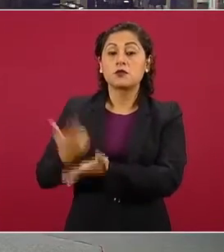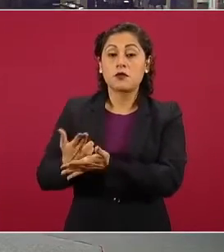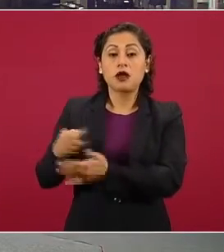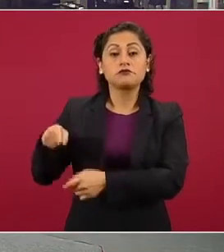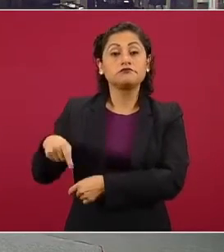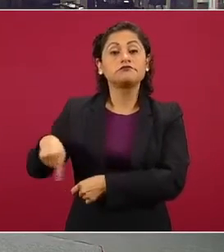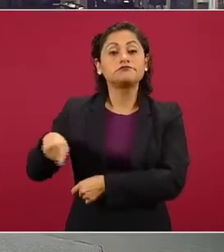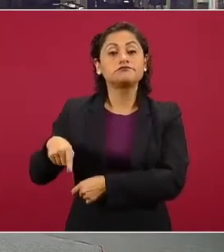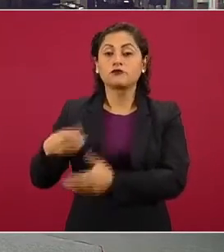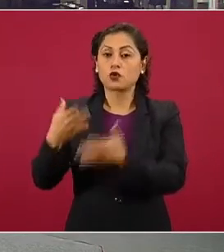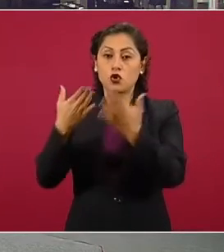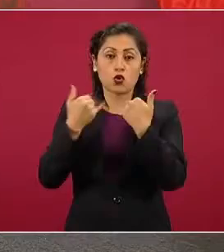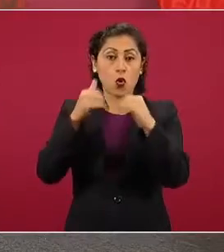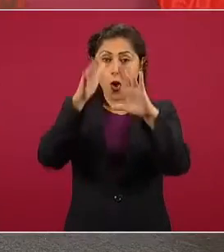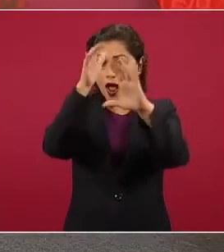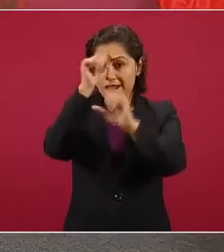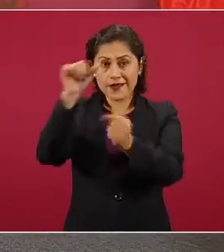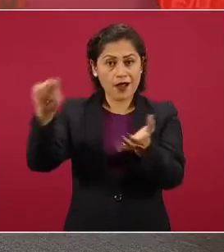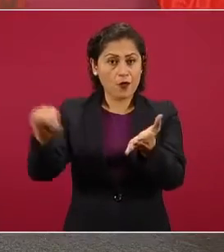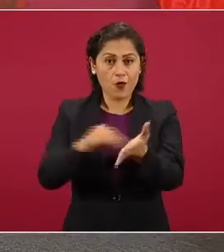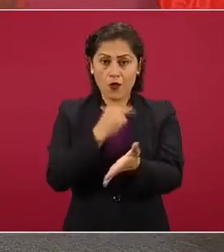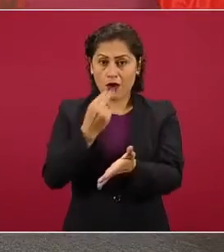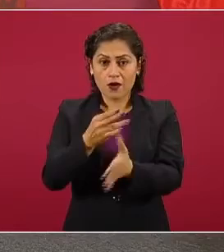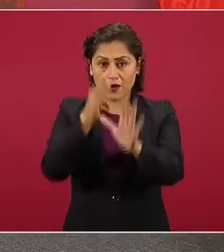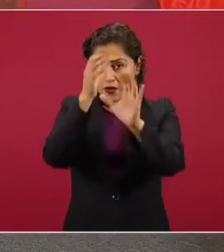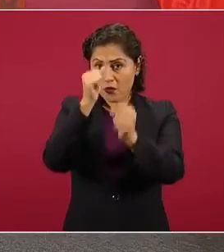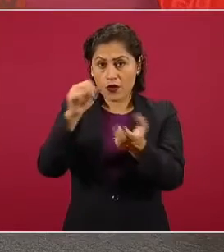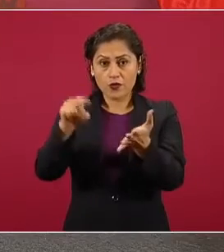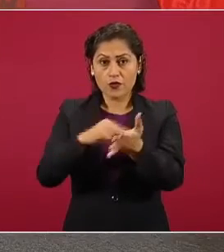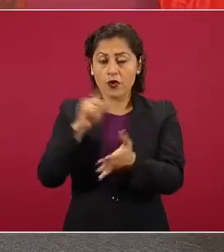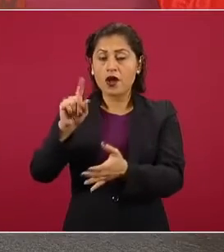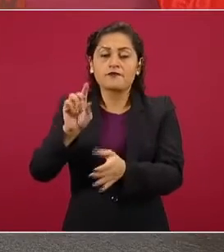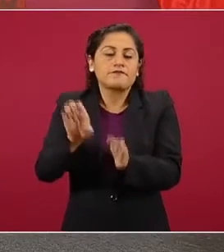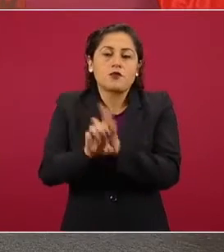tratado comercial con China.